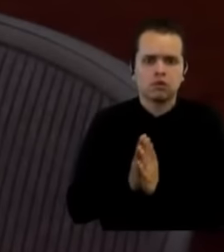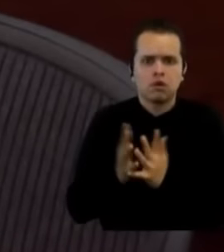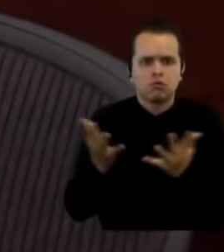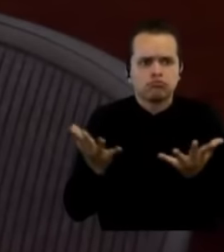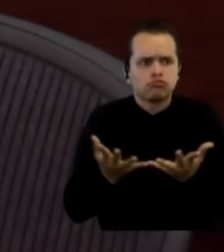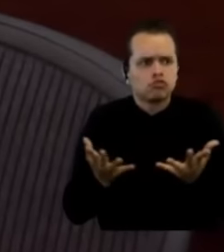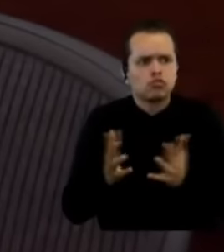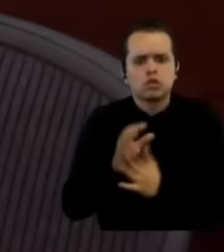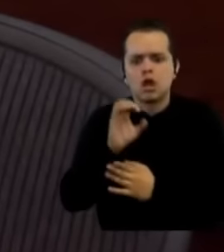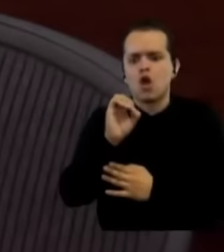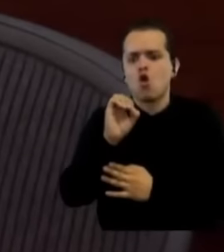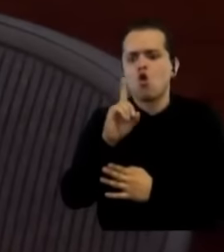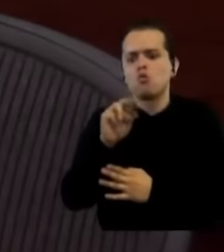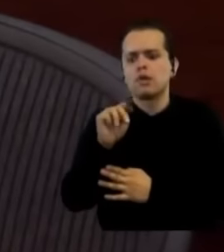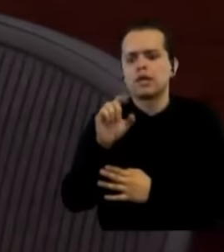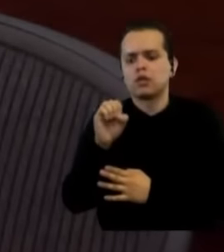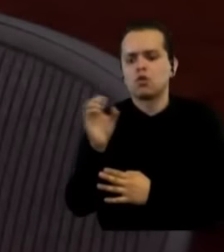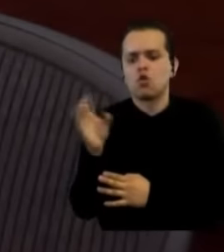dónde está Olmedo López,